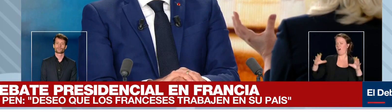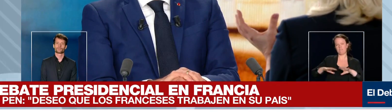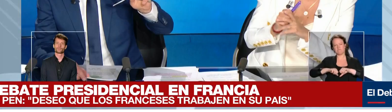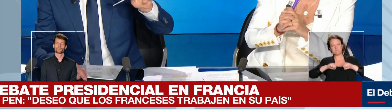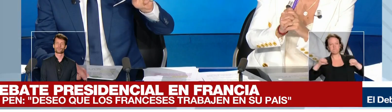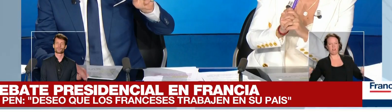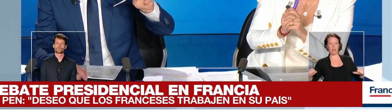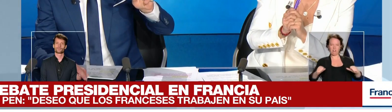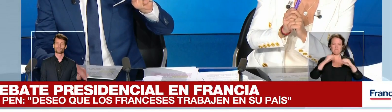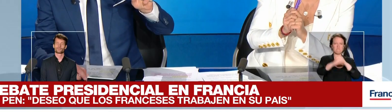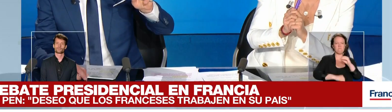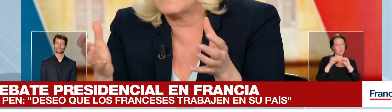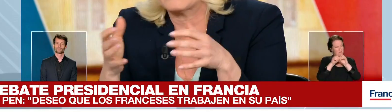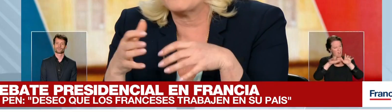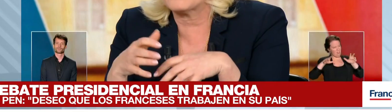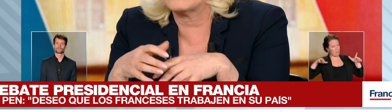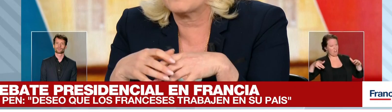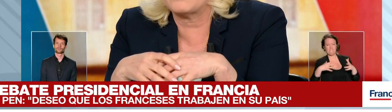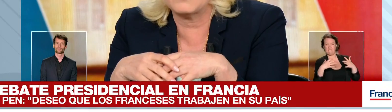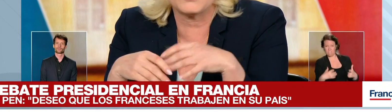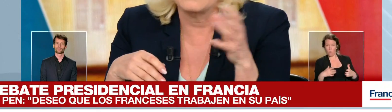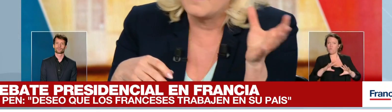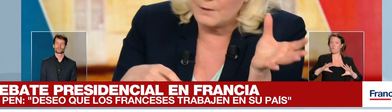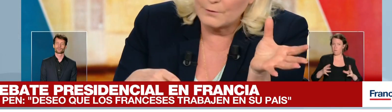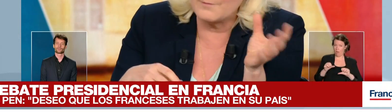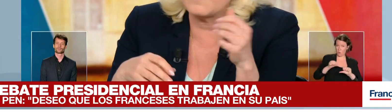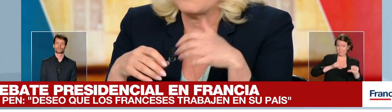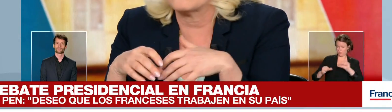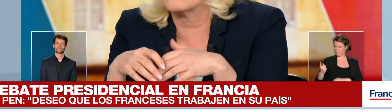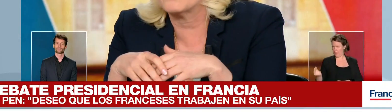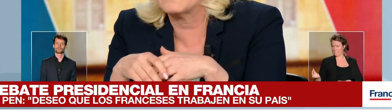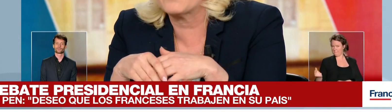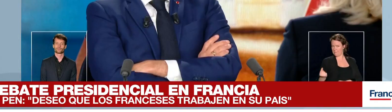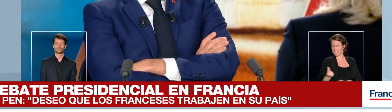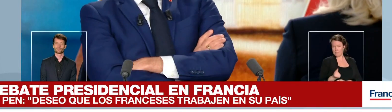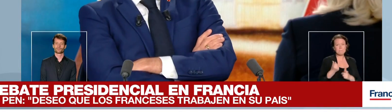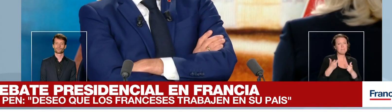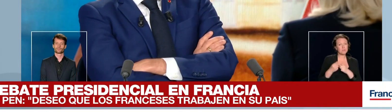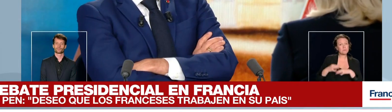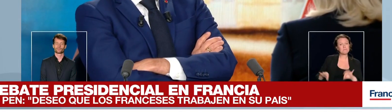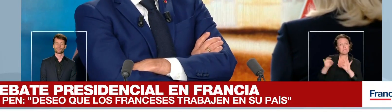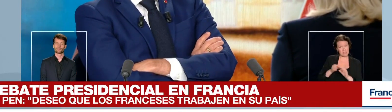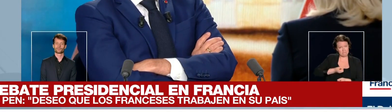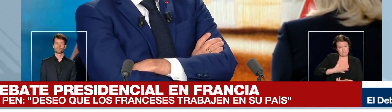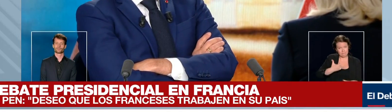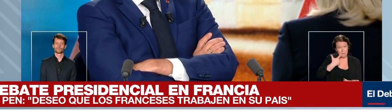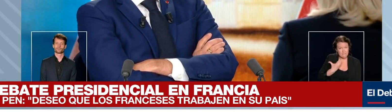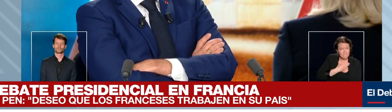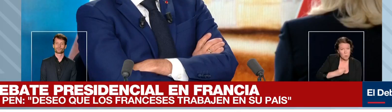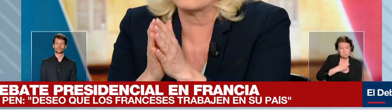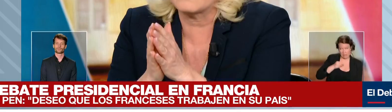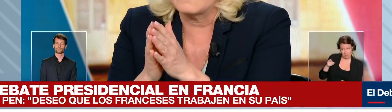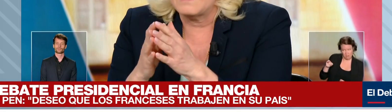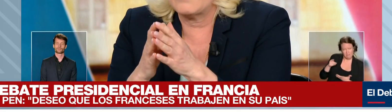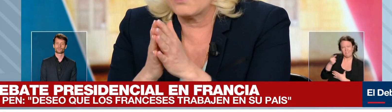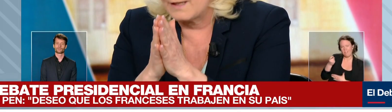ambición de grandeza, de influencia en el mundo, incluso con socios y aliados privilegiados, especialmente los países francófonos